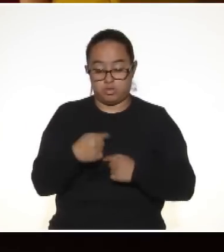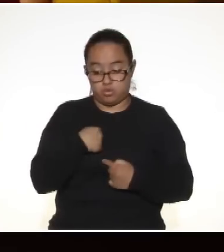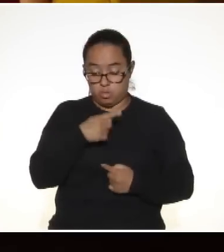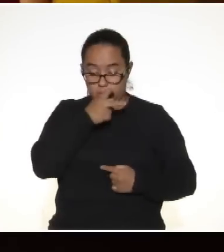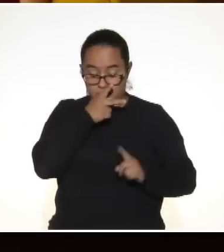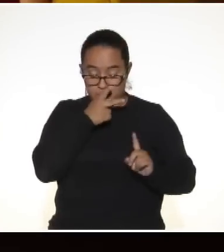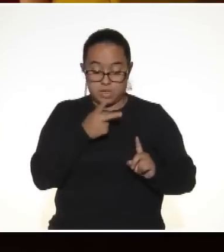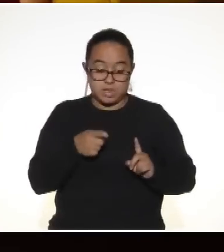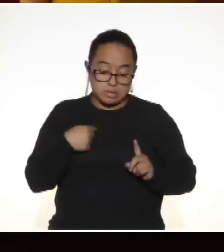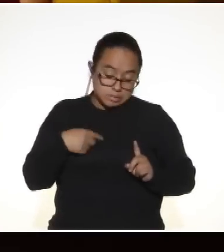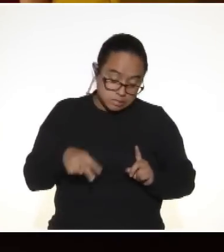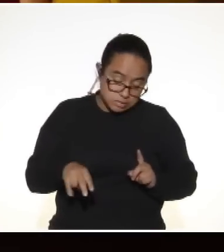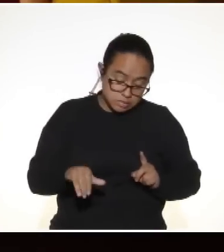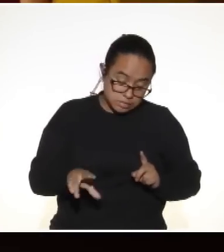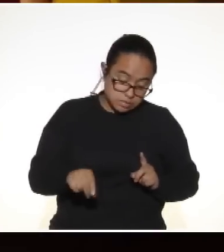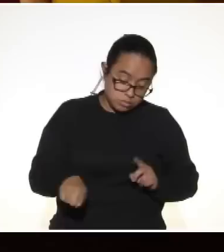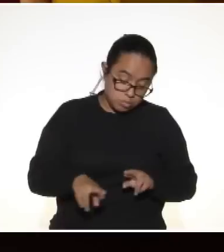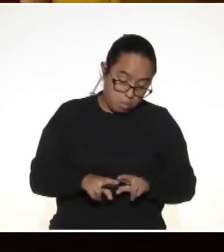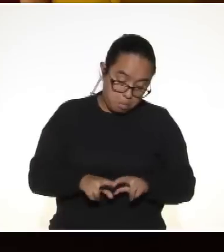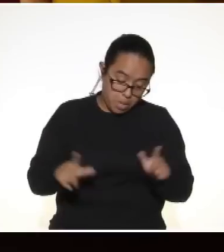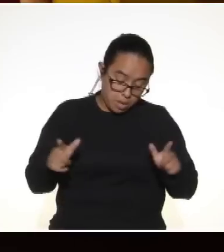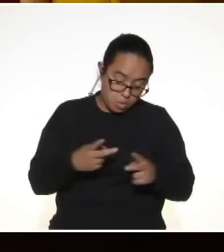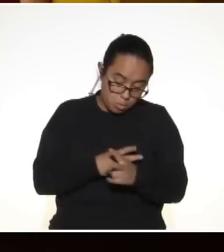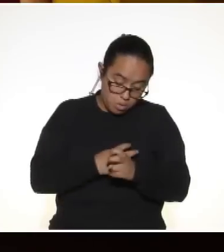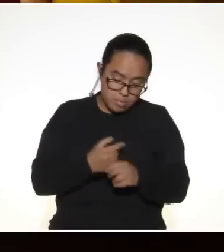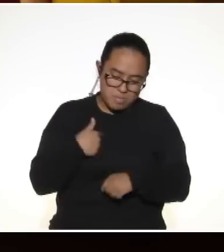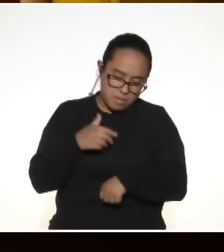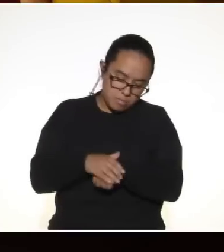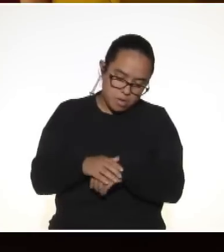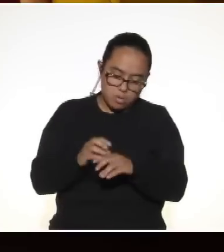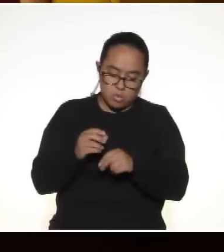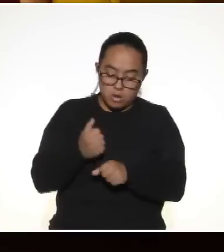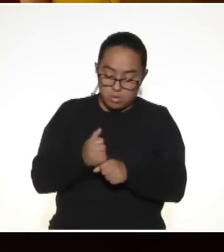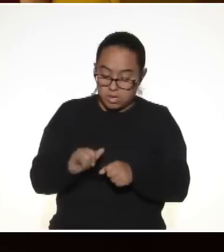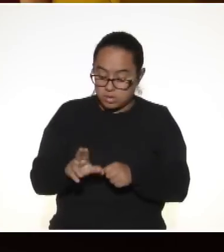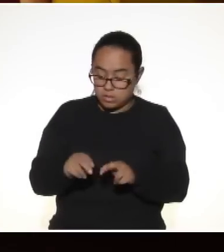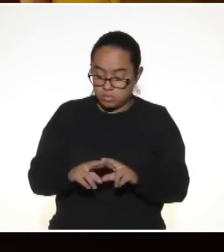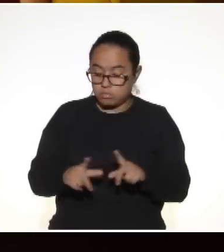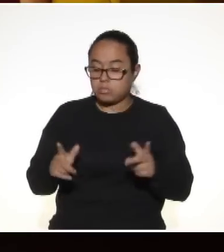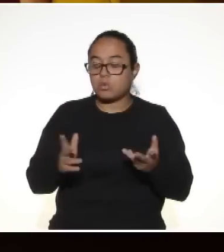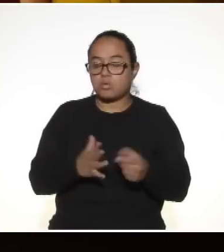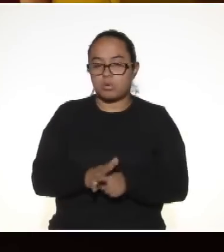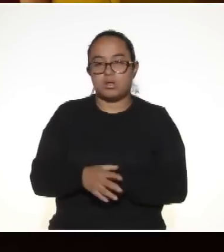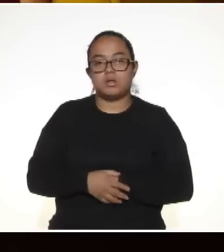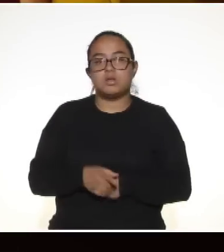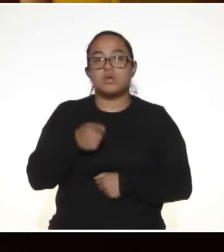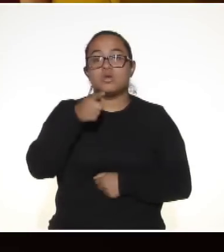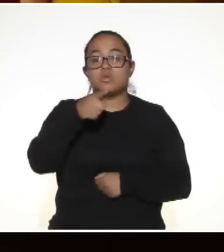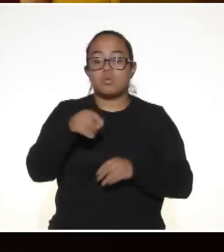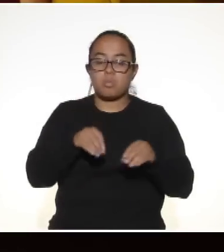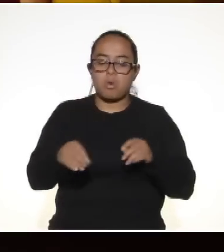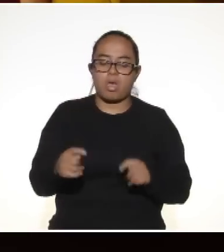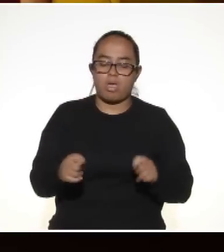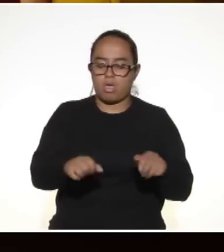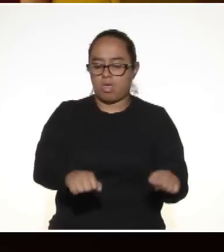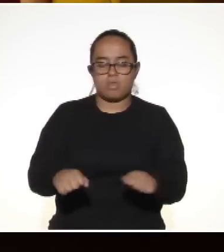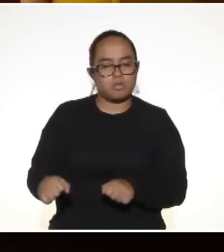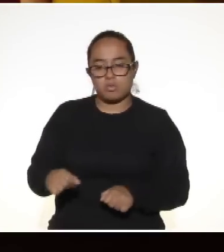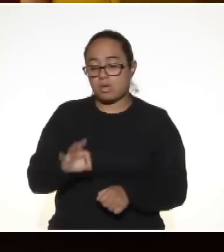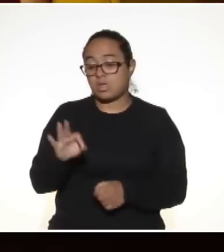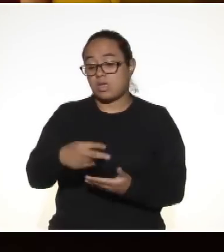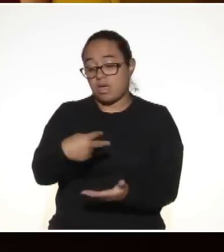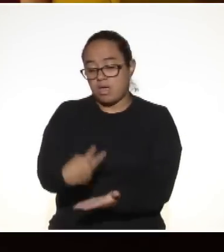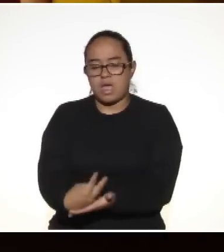no sé si está roto el hueso de mi hijo, o de mi amigo, del tío, del abuelo. Lo que comentan, por favor, no lo muevas. Ya está en el suelo,